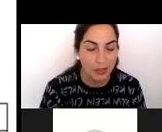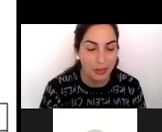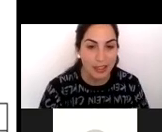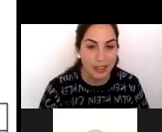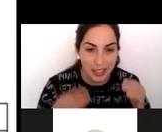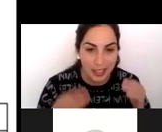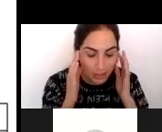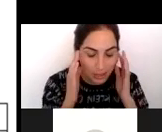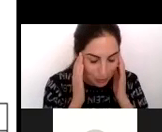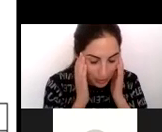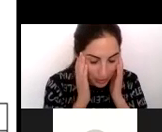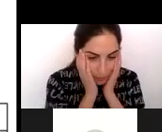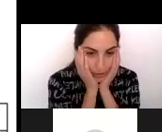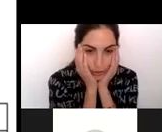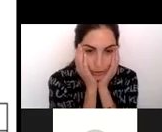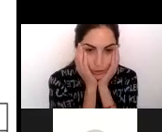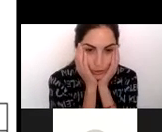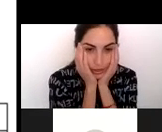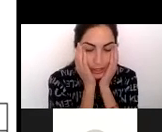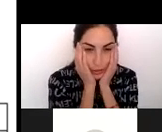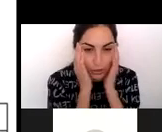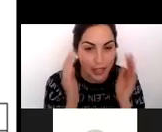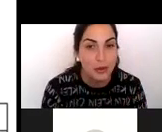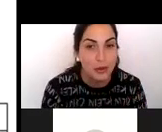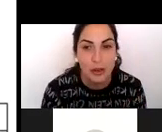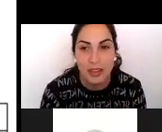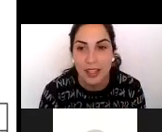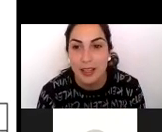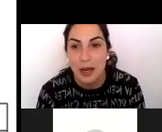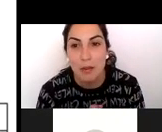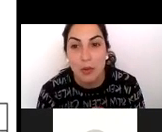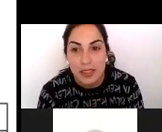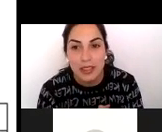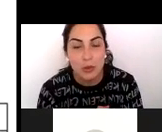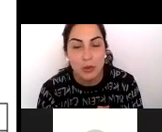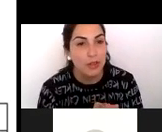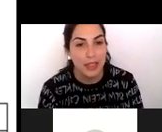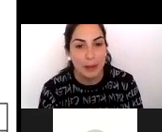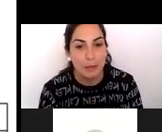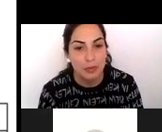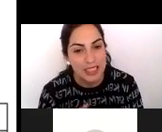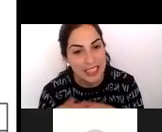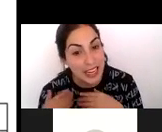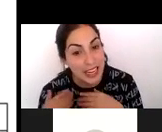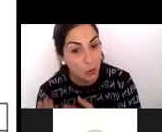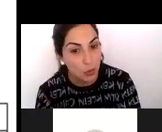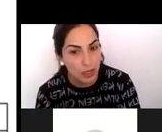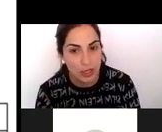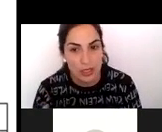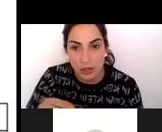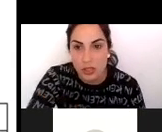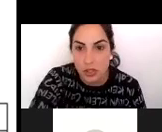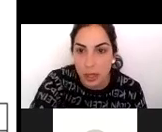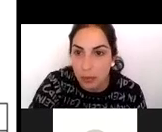Julio Videla. Ya, me dejó sorda, yo, ya, Julio Videla. La muerte de Julio Videla sería la segunda